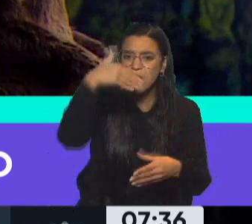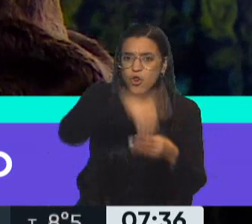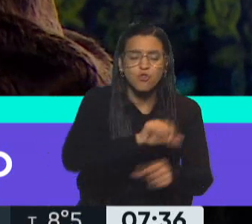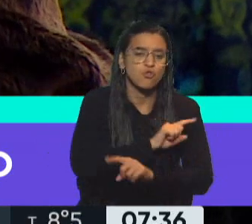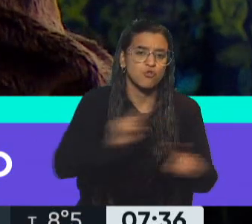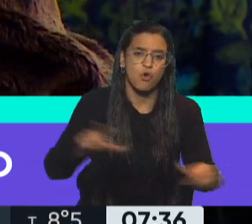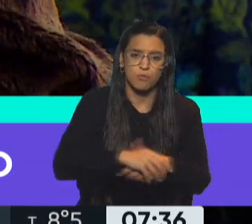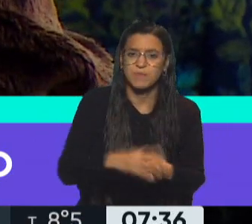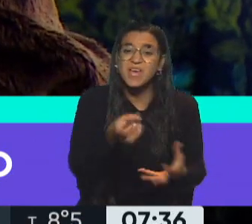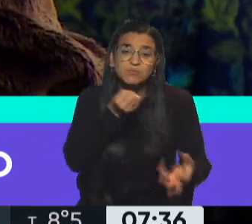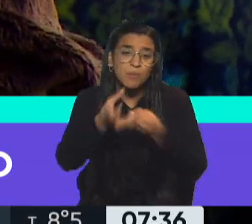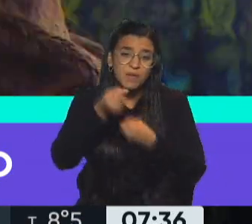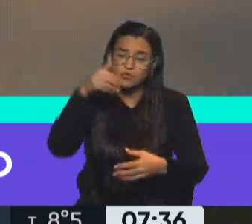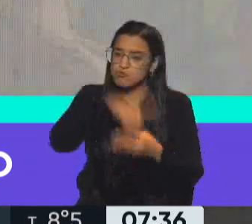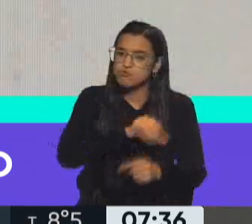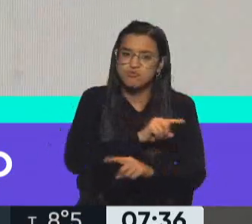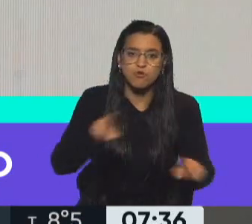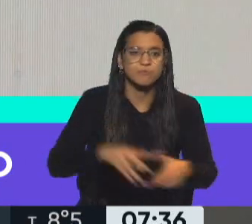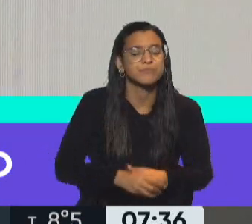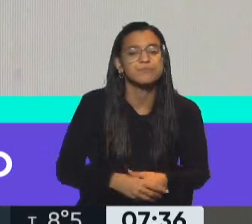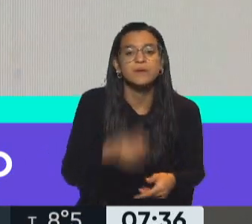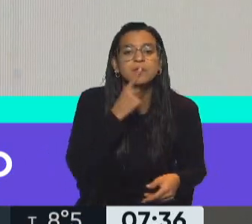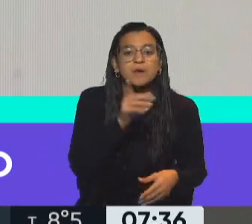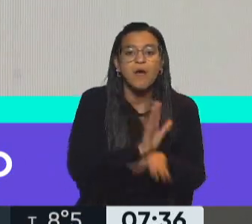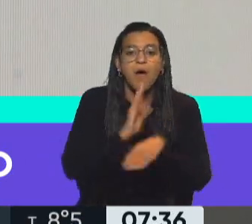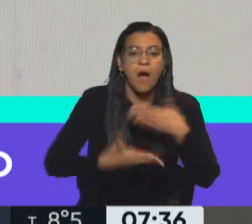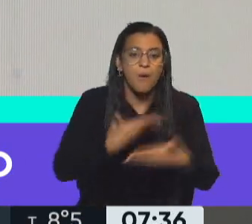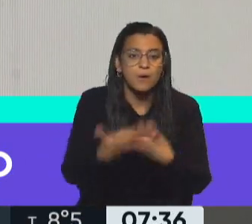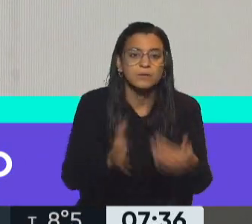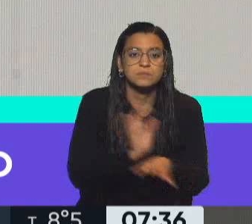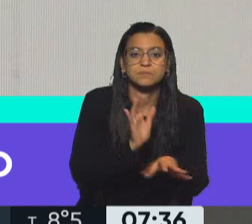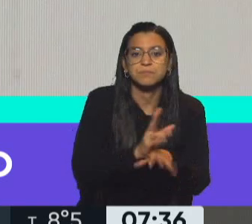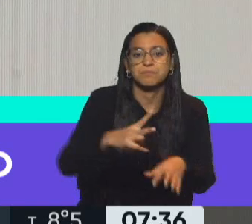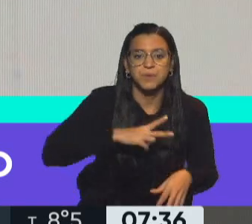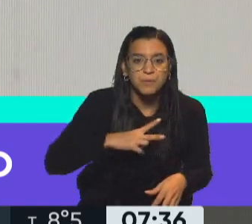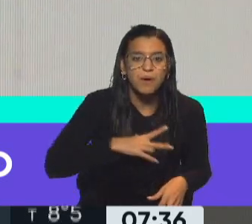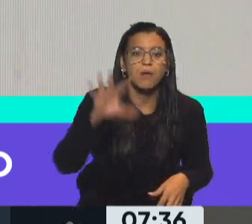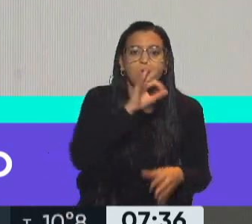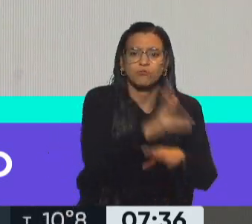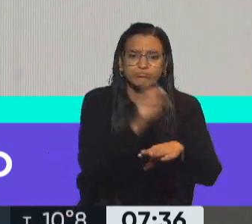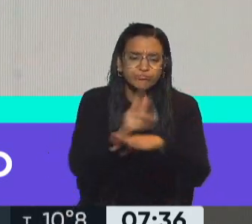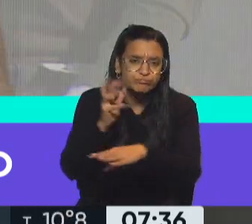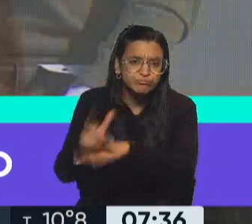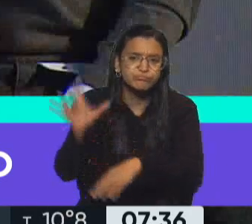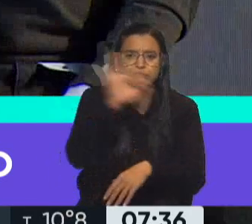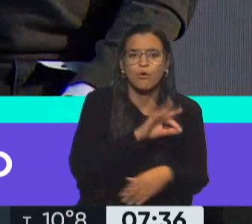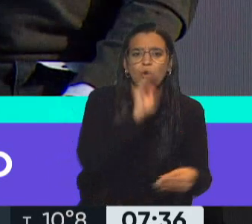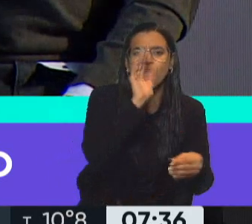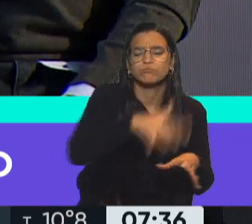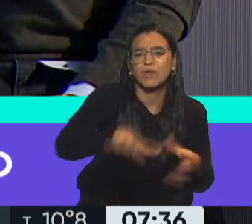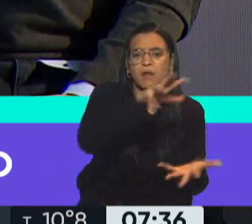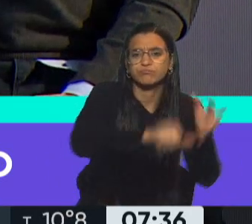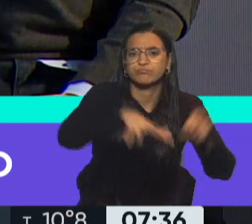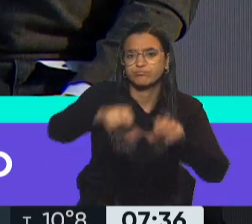votar expropiaciones. Ni nada que avance sobre la propiedad privada, usurpaciones, toma de tierras.